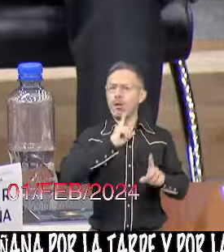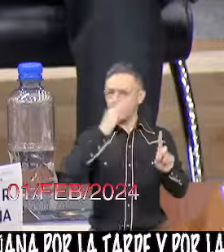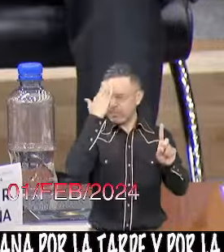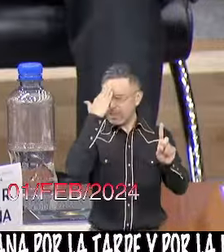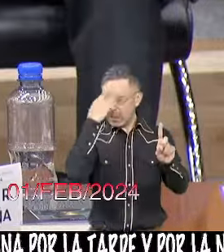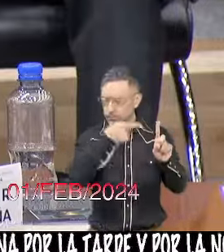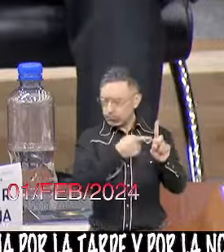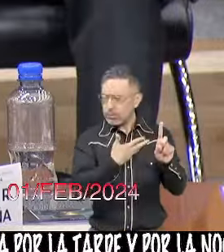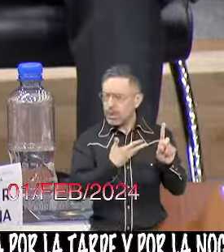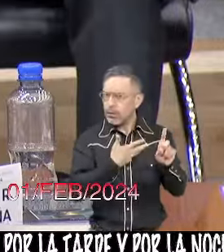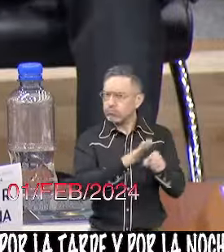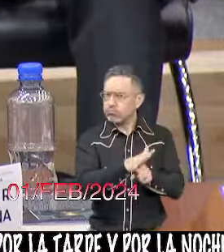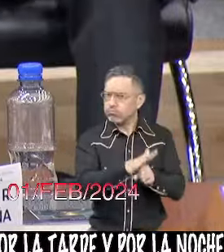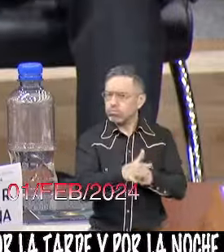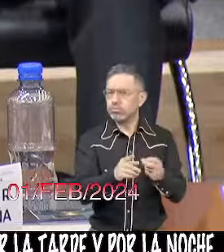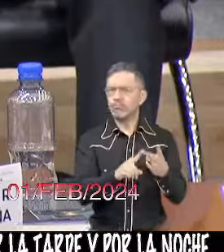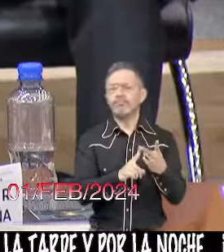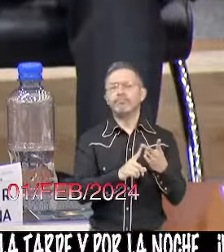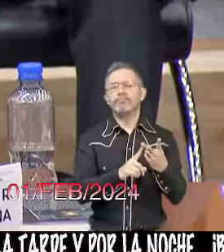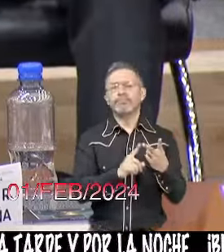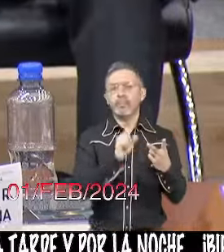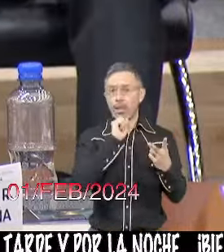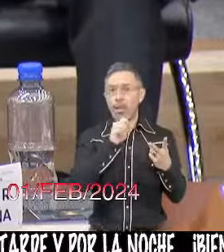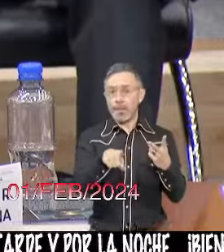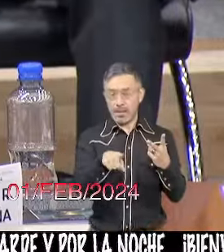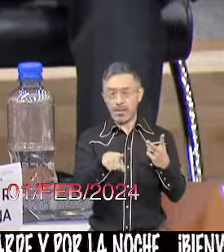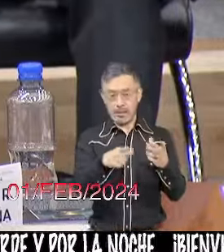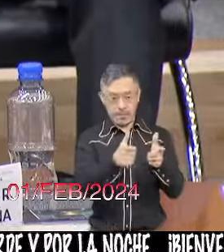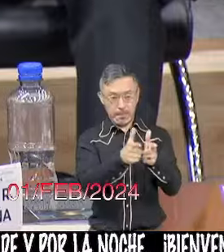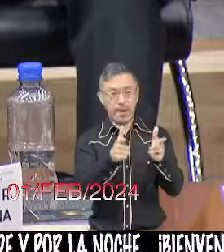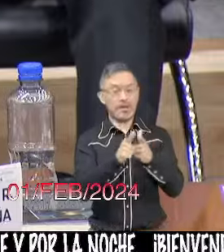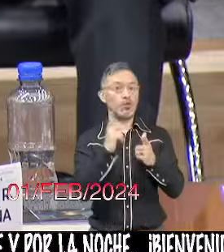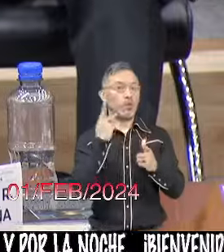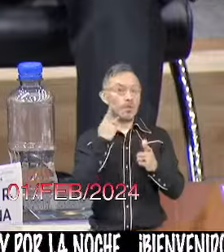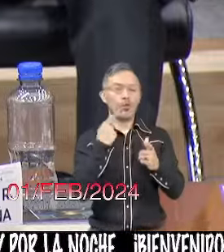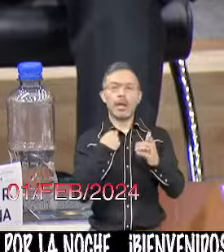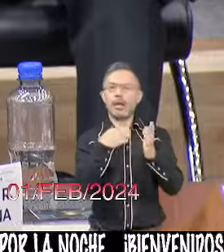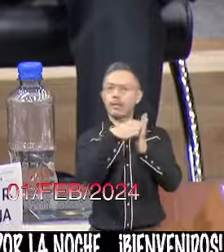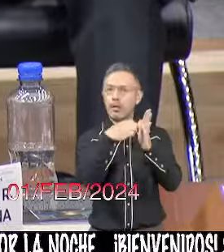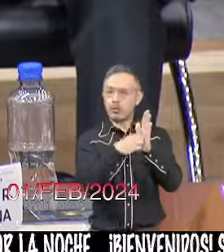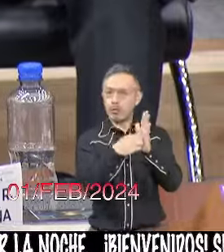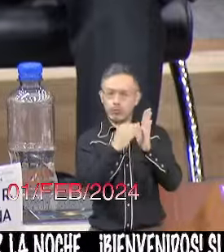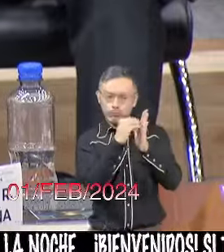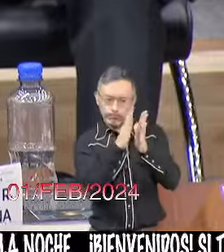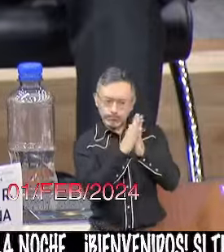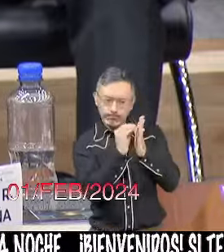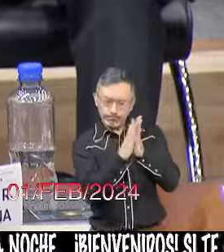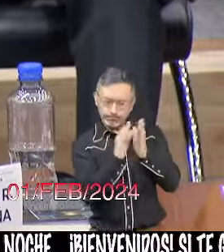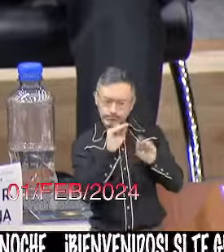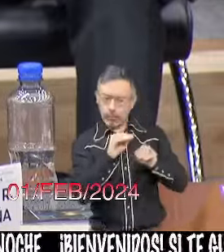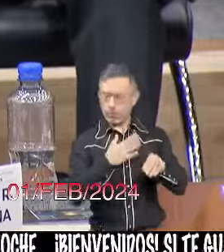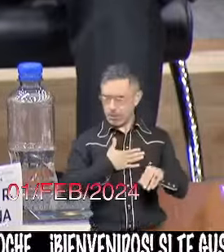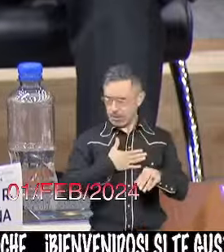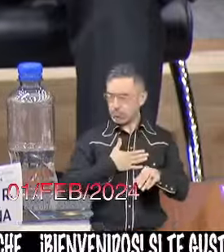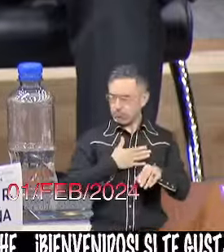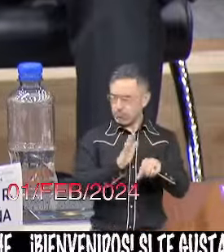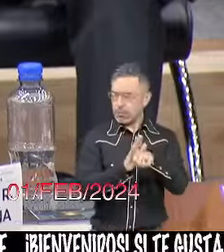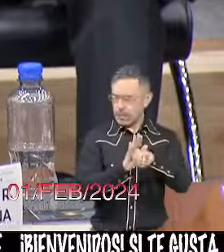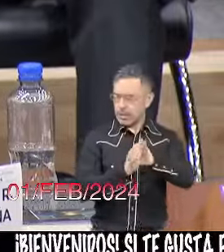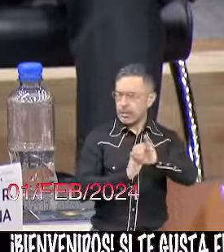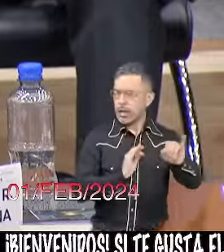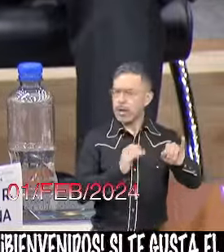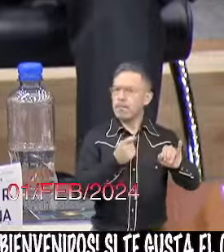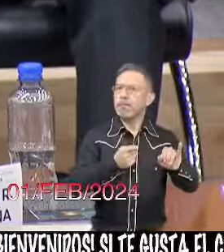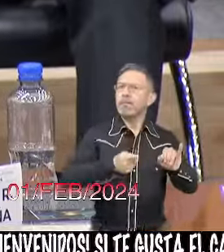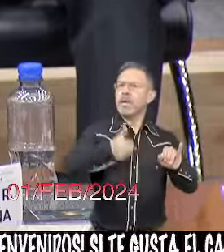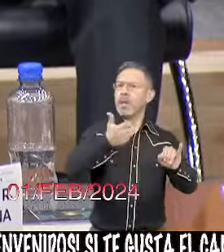en establecer en los estatutos partidarios acciones afirmativas desde la izquierda. Nosotros fuimos